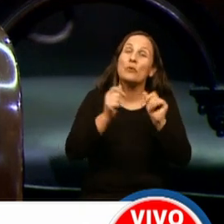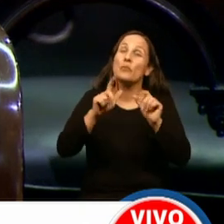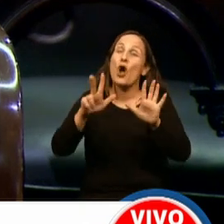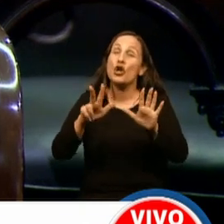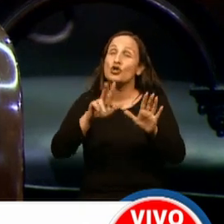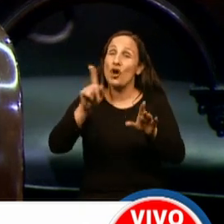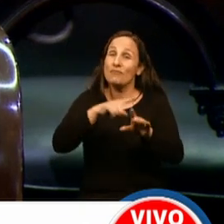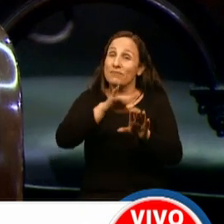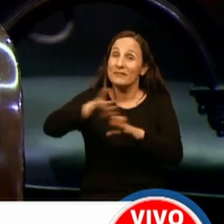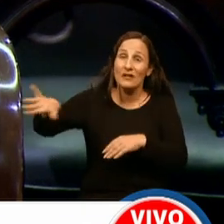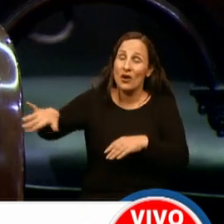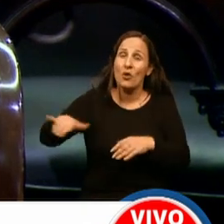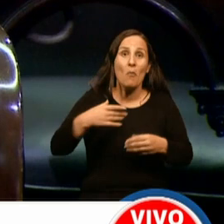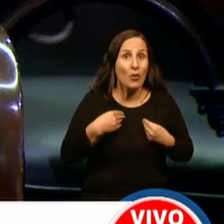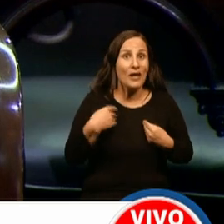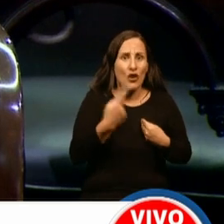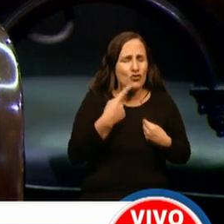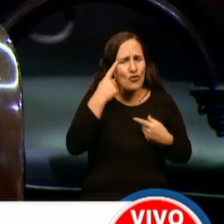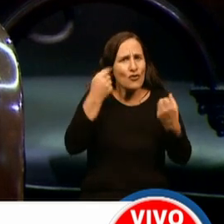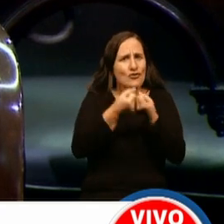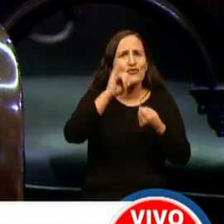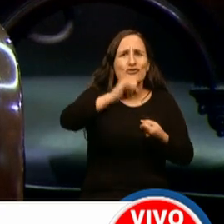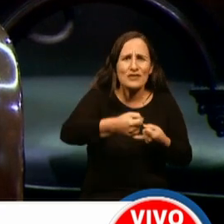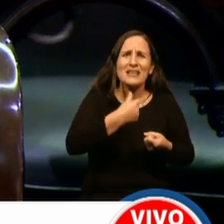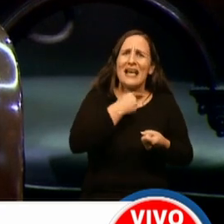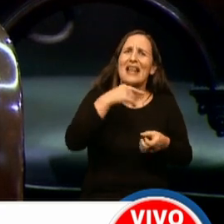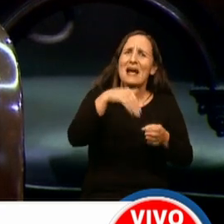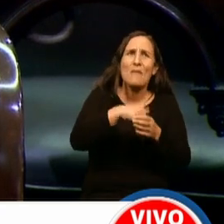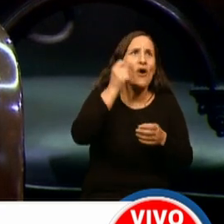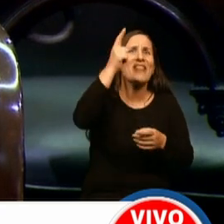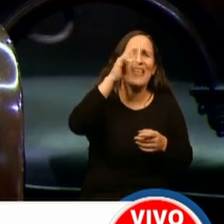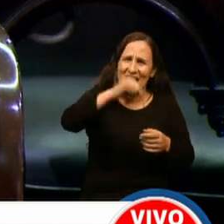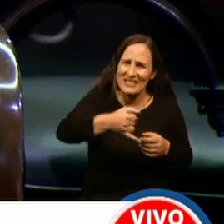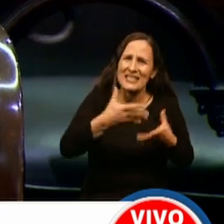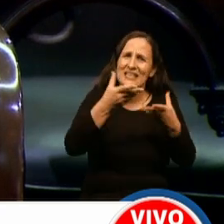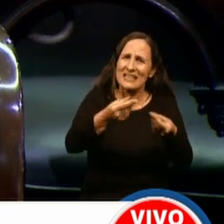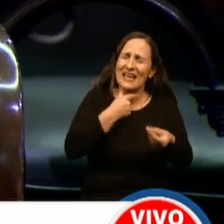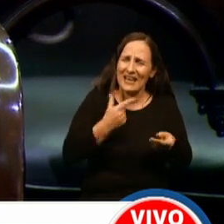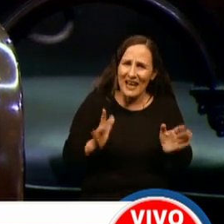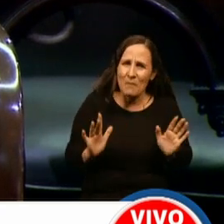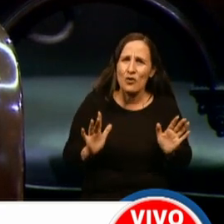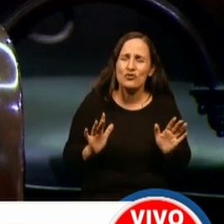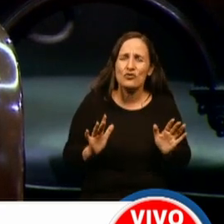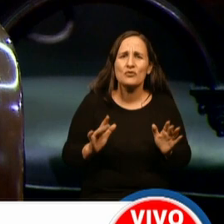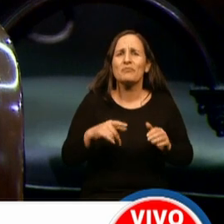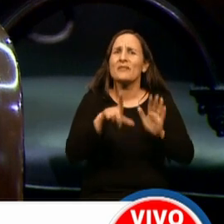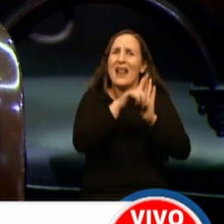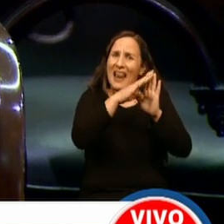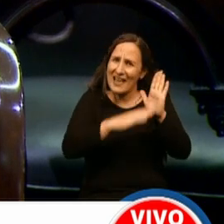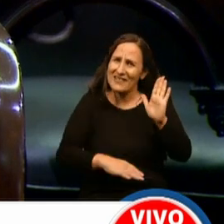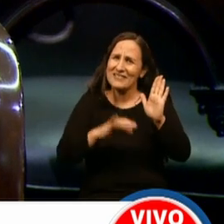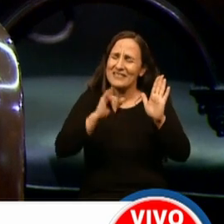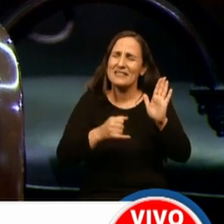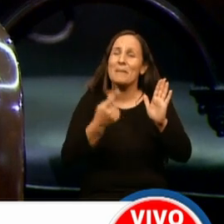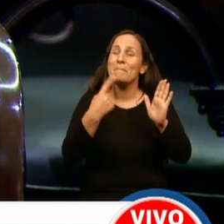porque compartimos el espíritu queremos acompañar la idea estamos de acuerdo con el resto de la ley pero